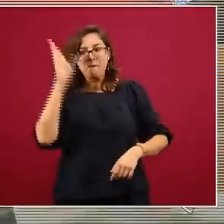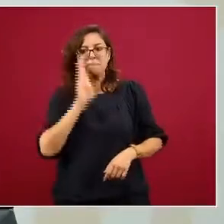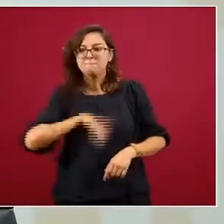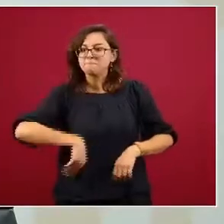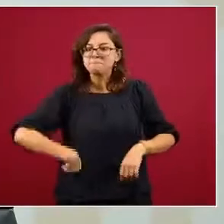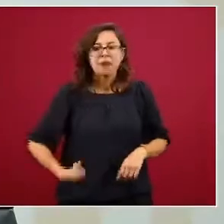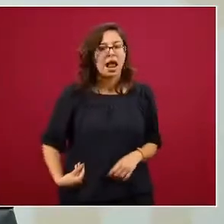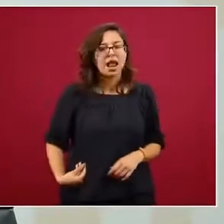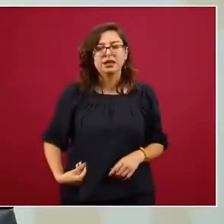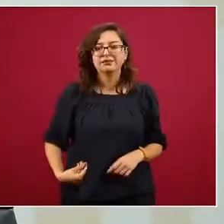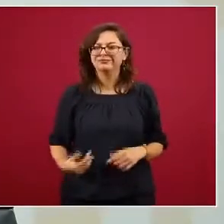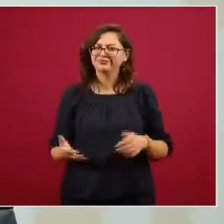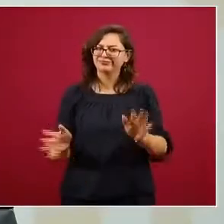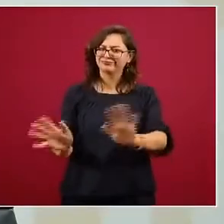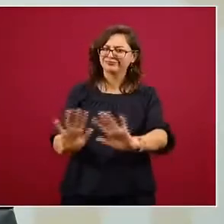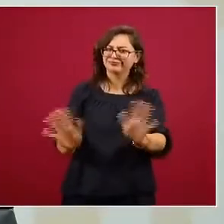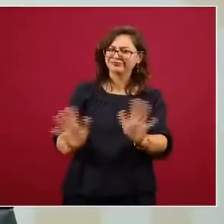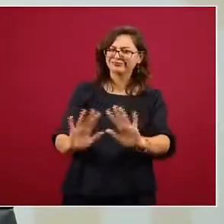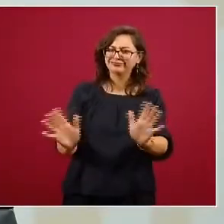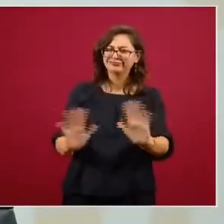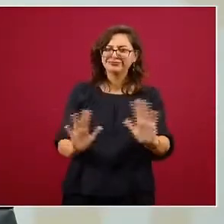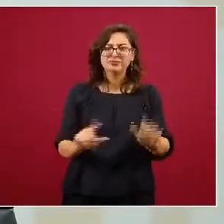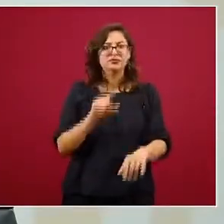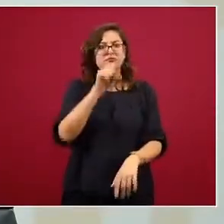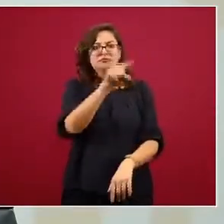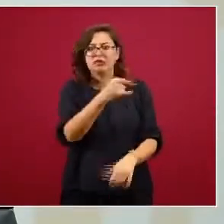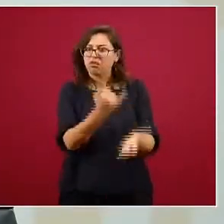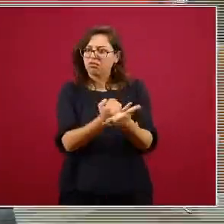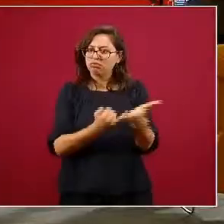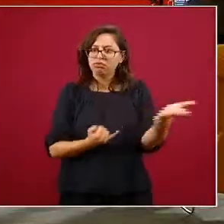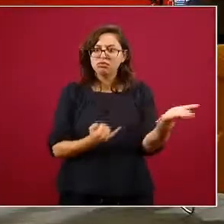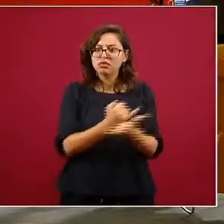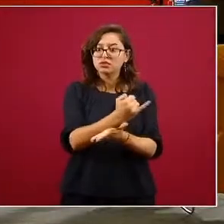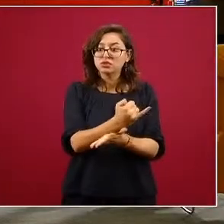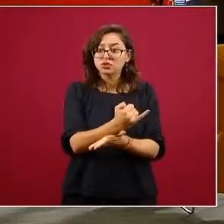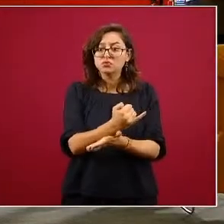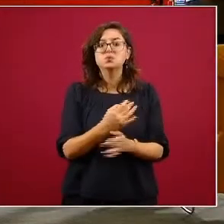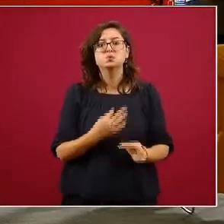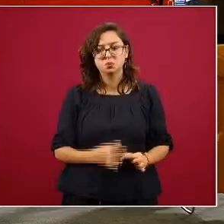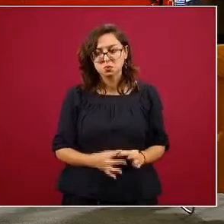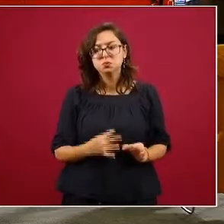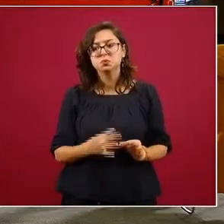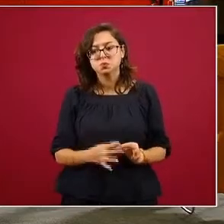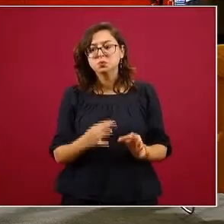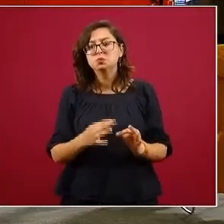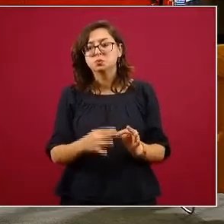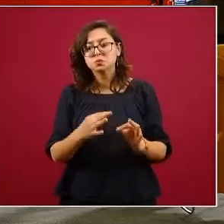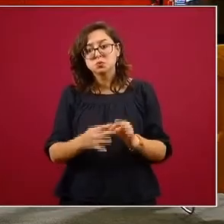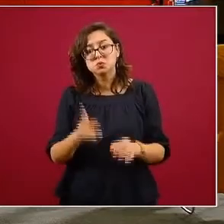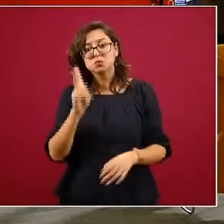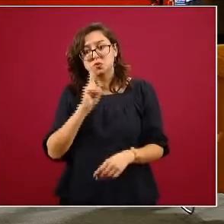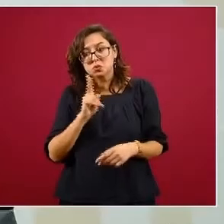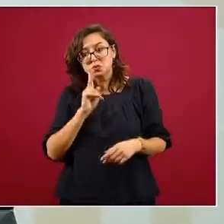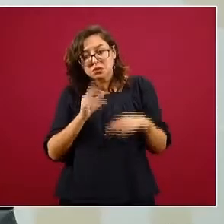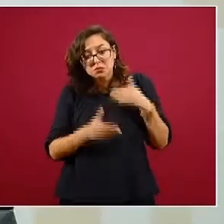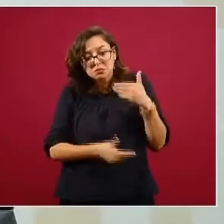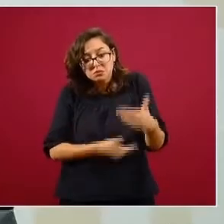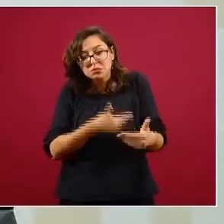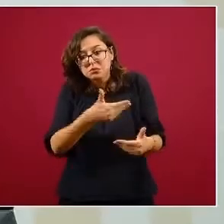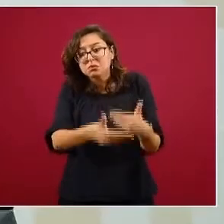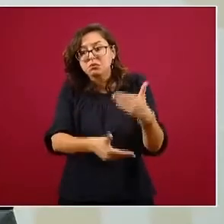sus hombros la responsabilidad de las decisiones que llevaron a eso, porque está haciendo lo correcto. Entonces cierro diciendo,